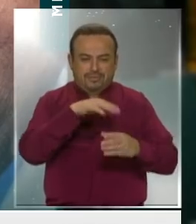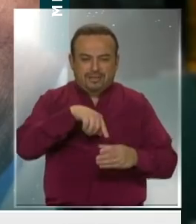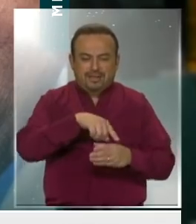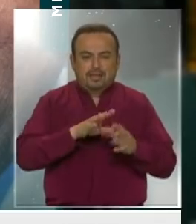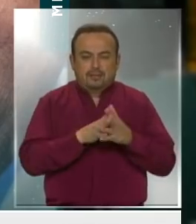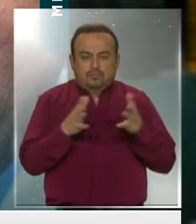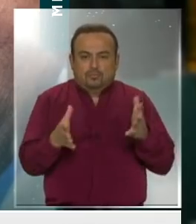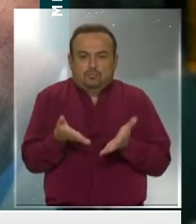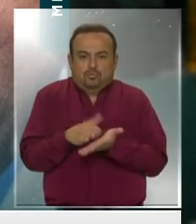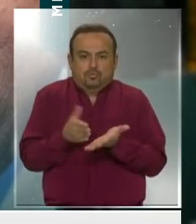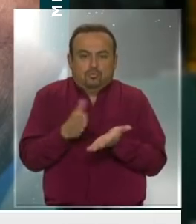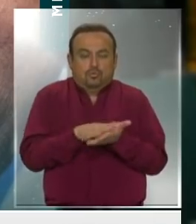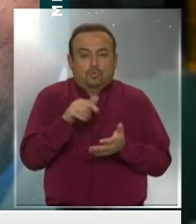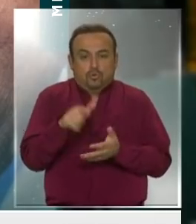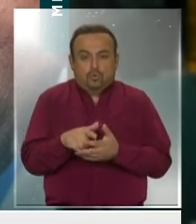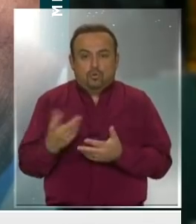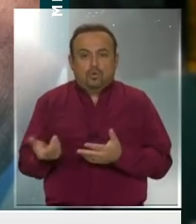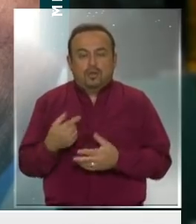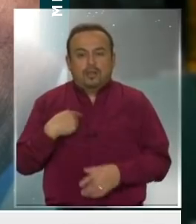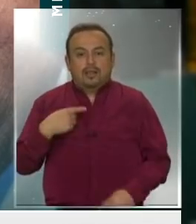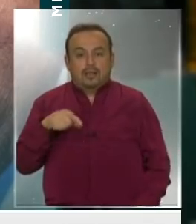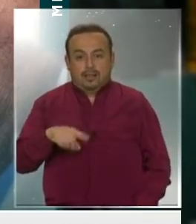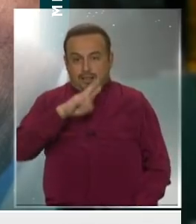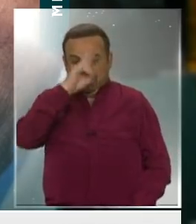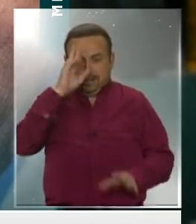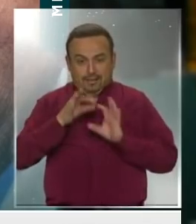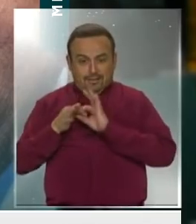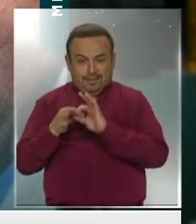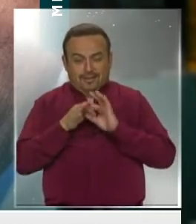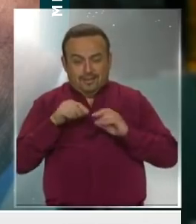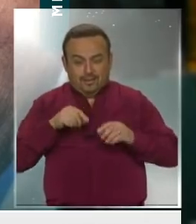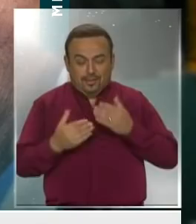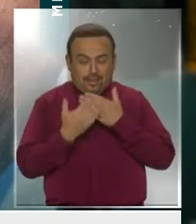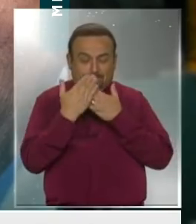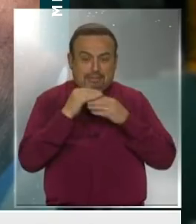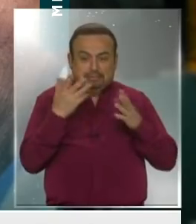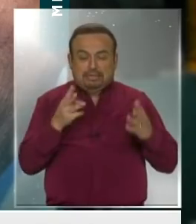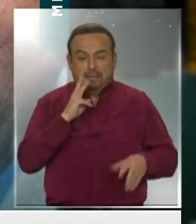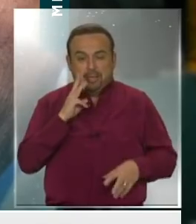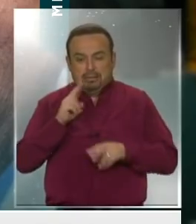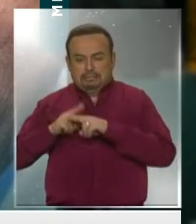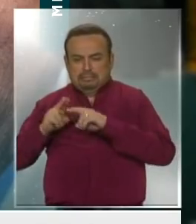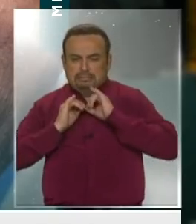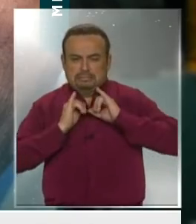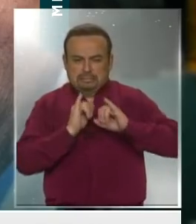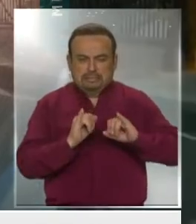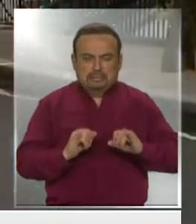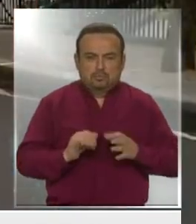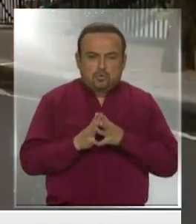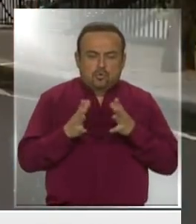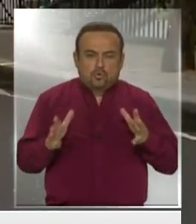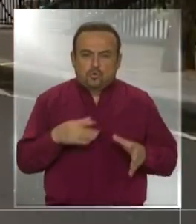opaca la noticia con la que los británicos despertaron este miércoles. Veamos la nota de Diego Ponce.